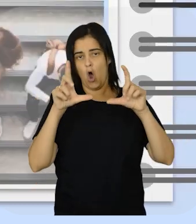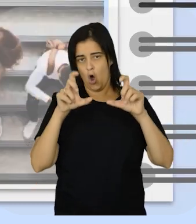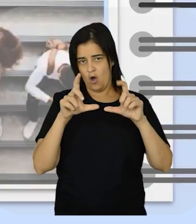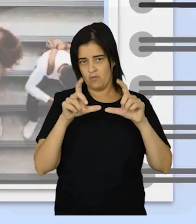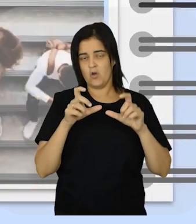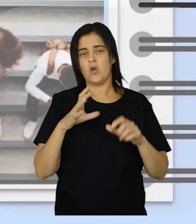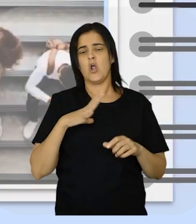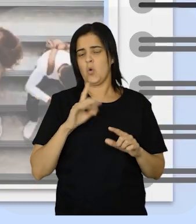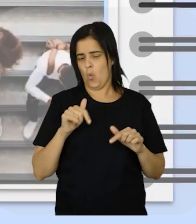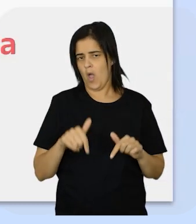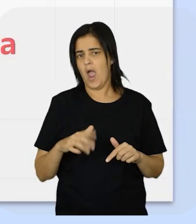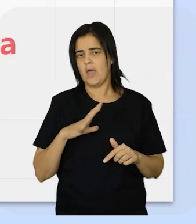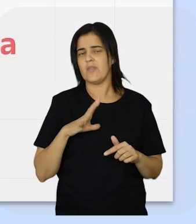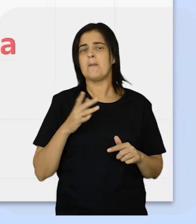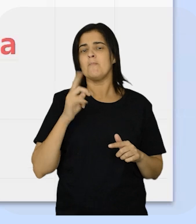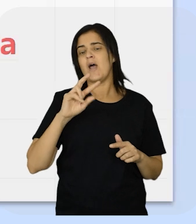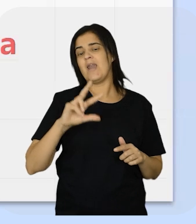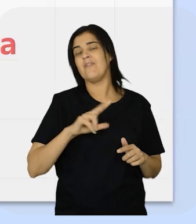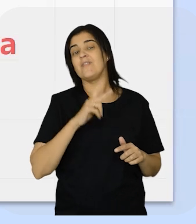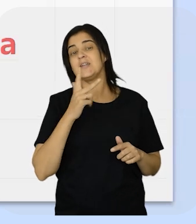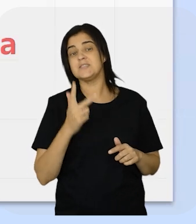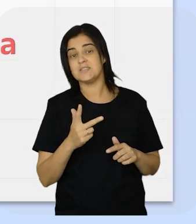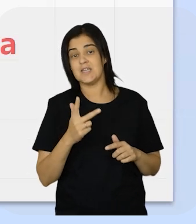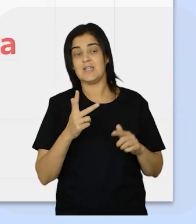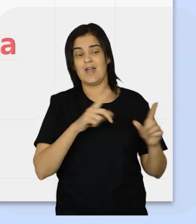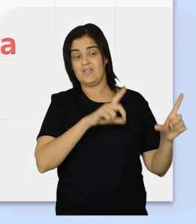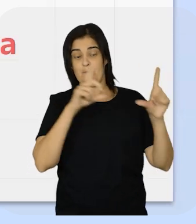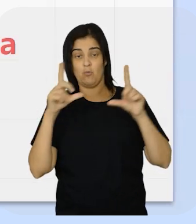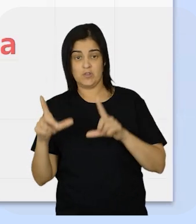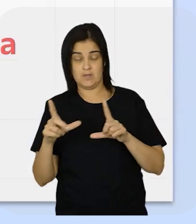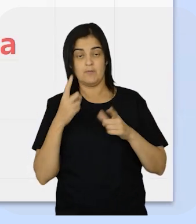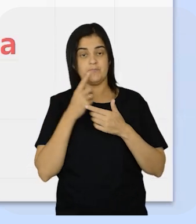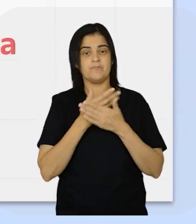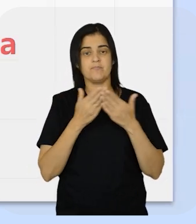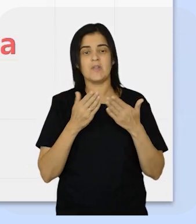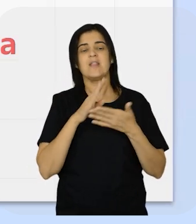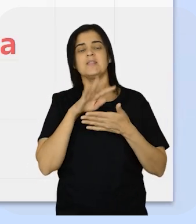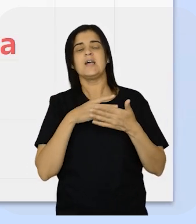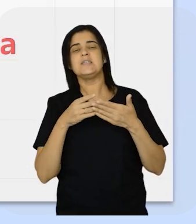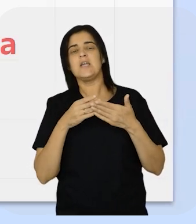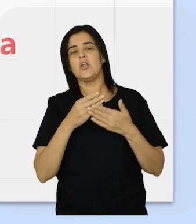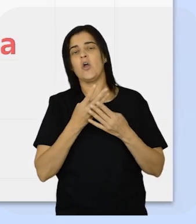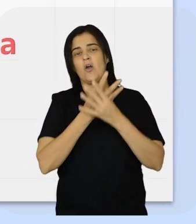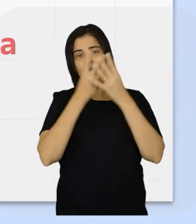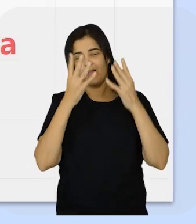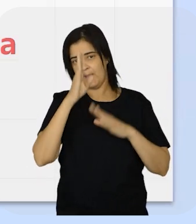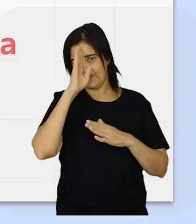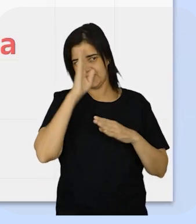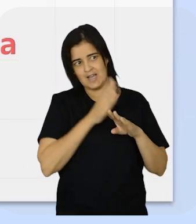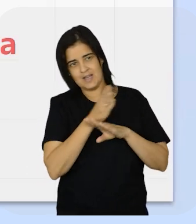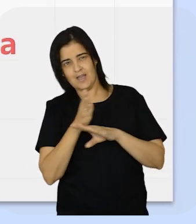obviamente, no lo tengo acá, pero lo tengo en la tercera diapositiva. Obviamente el diseño universal de aprendizaje es una